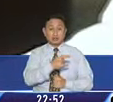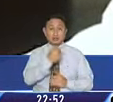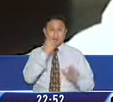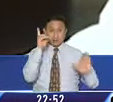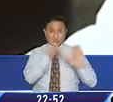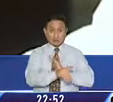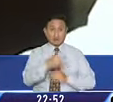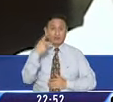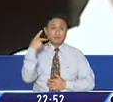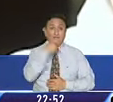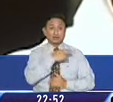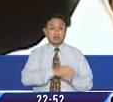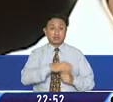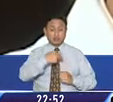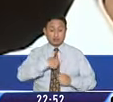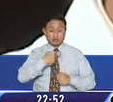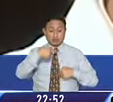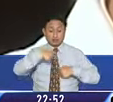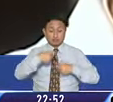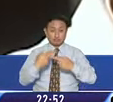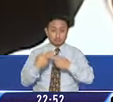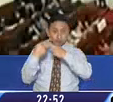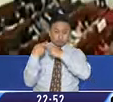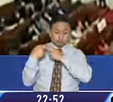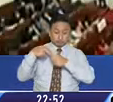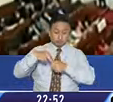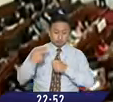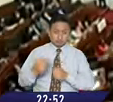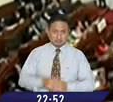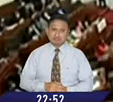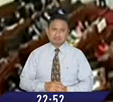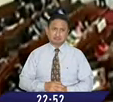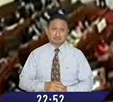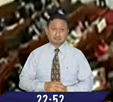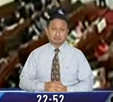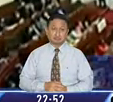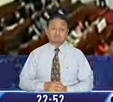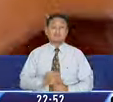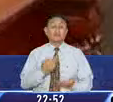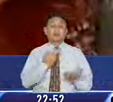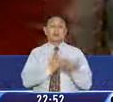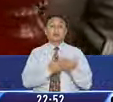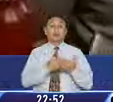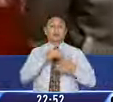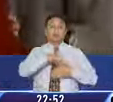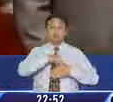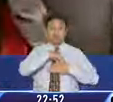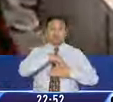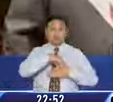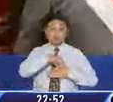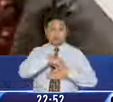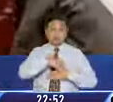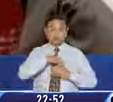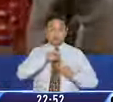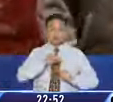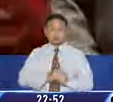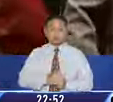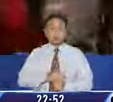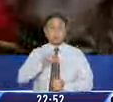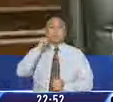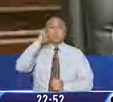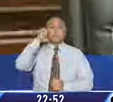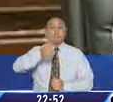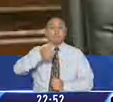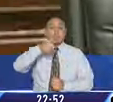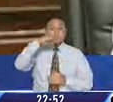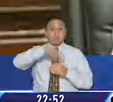acusaciones para que renunciemos a nuestra voluntad de cambio. Aunque por el momento la sesión está suspendida, se espera que la votación se realice este martes